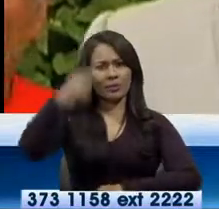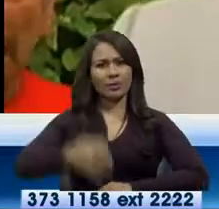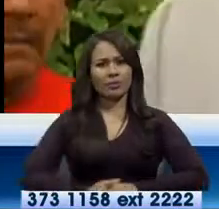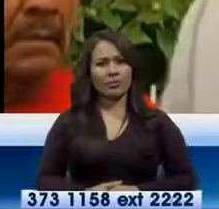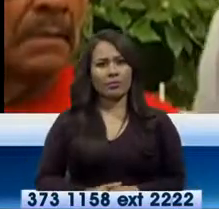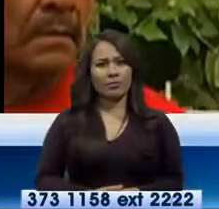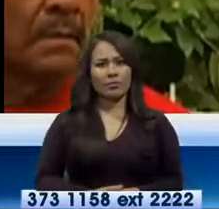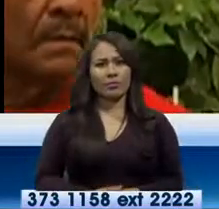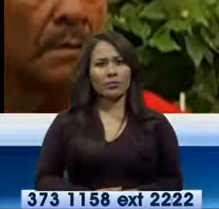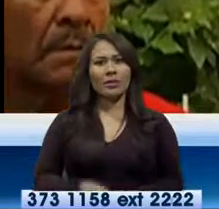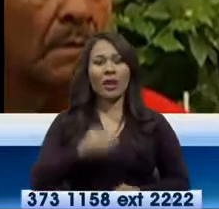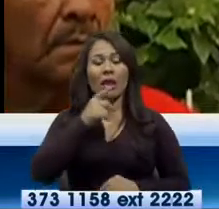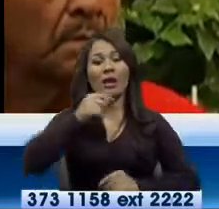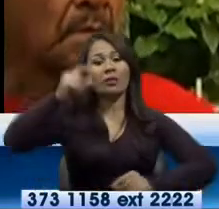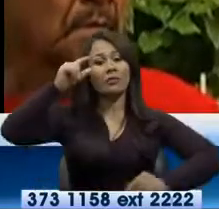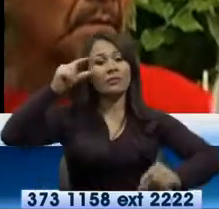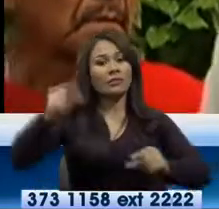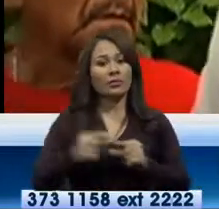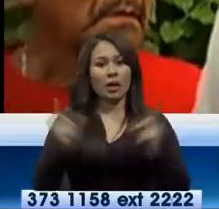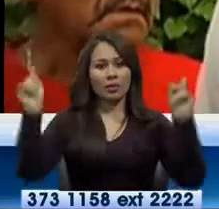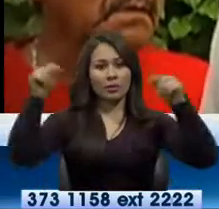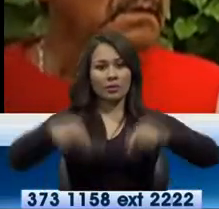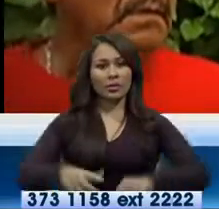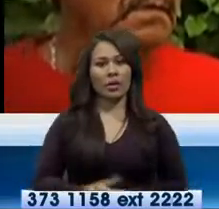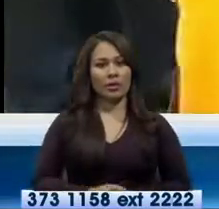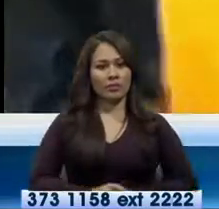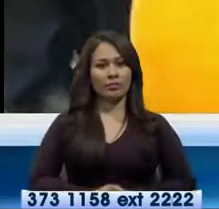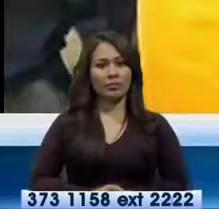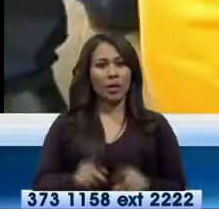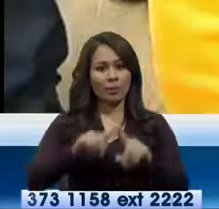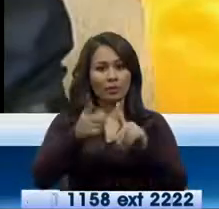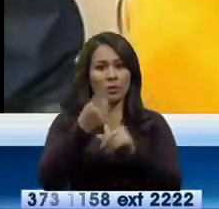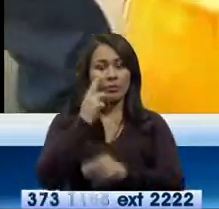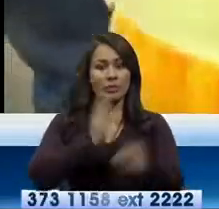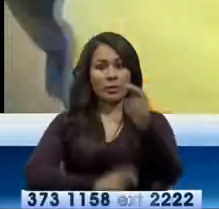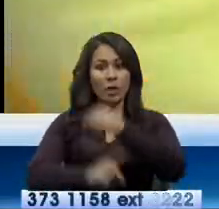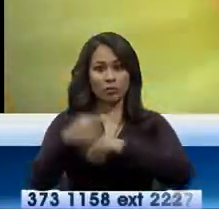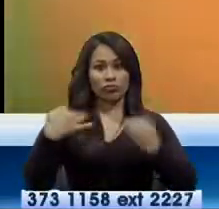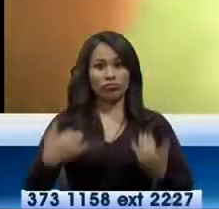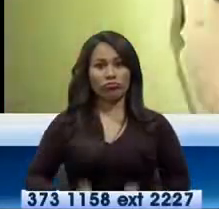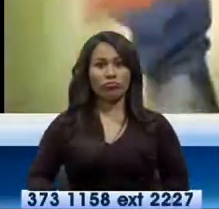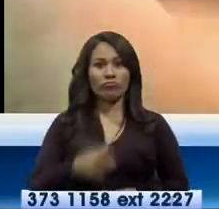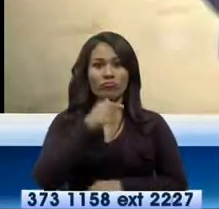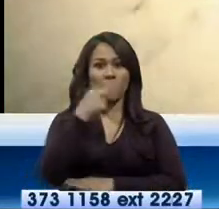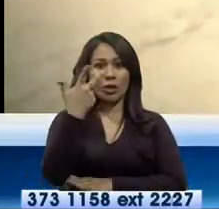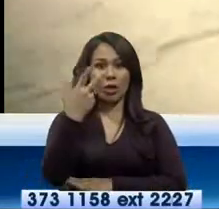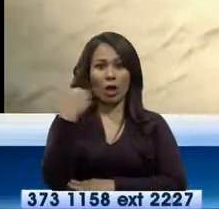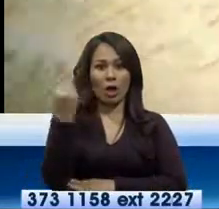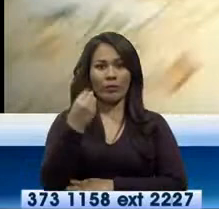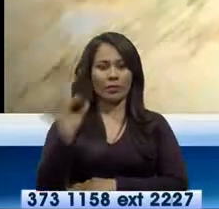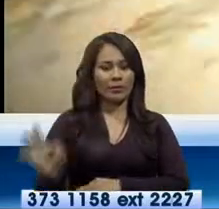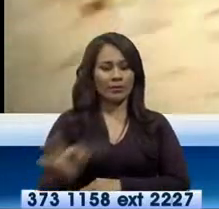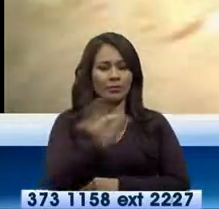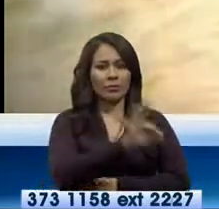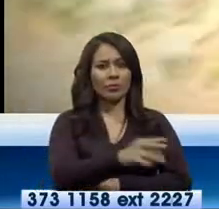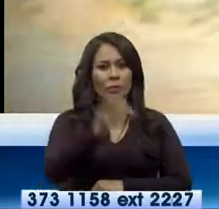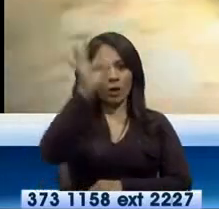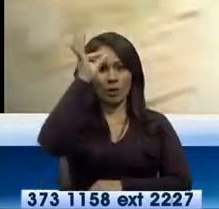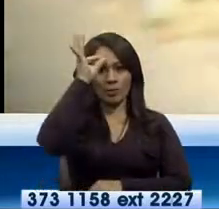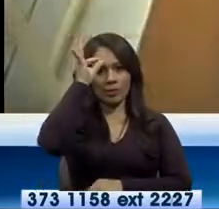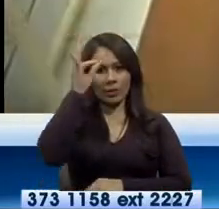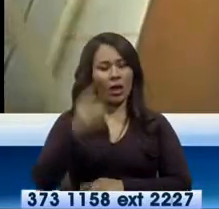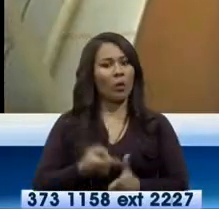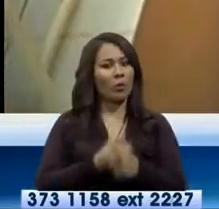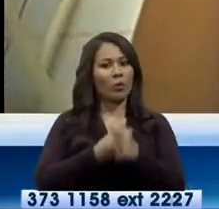cartas en el asunto al fiscal, ¿verdad?, para hacer una indagación previa. Por sus condiciones físicas, 3 jóvenes fueron llevados inmediatamente a una casa de